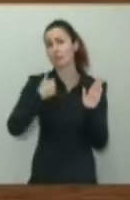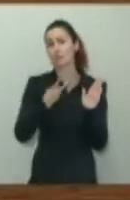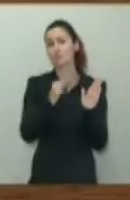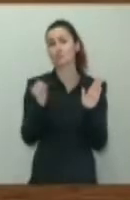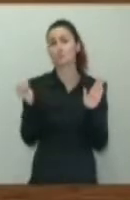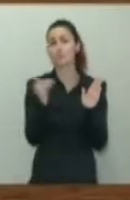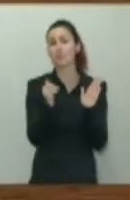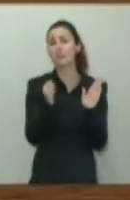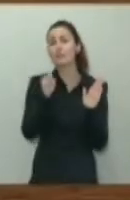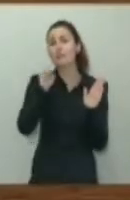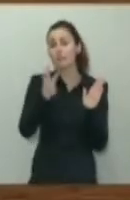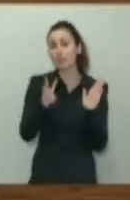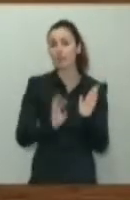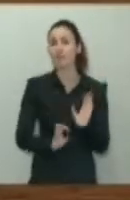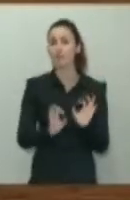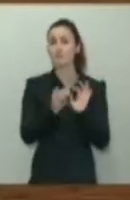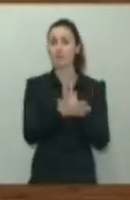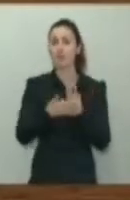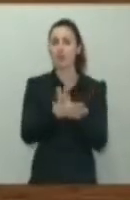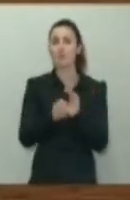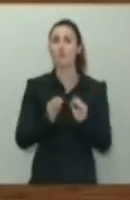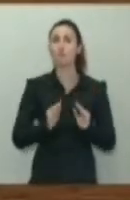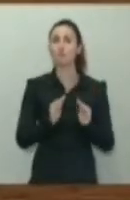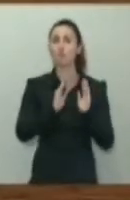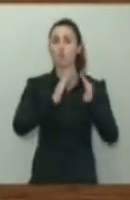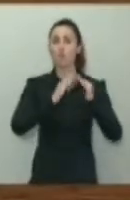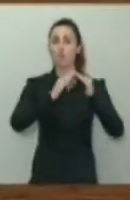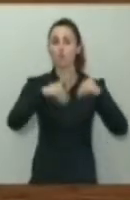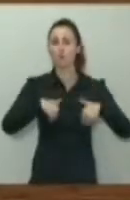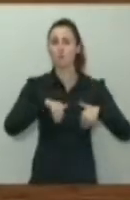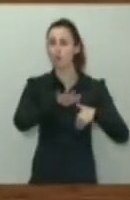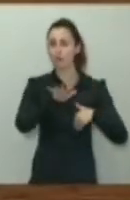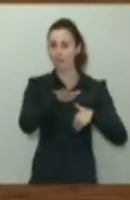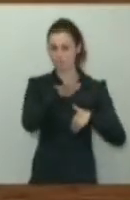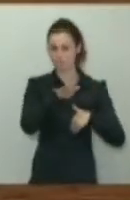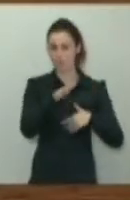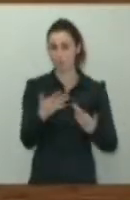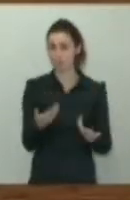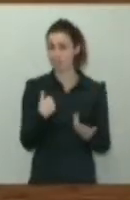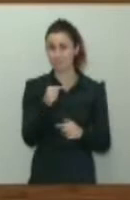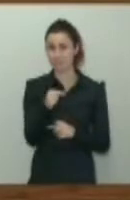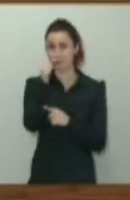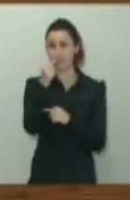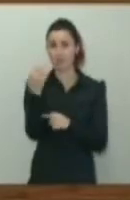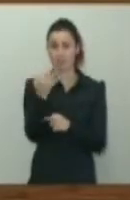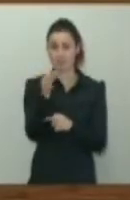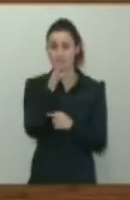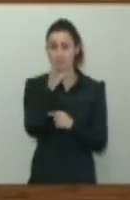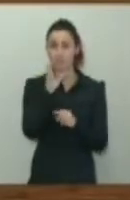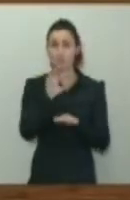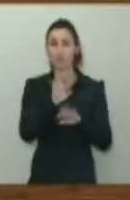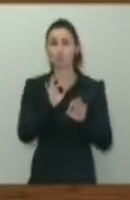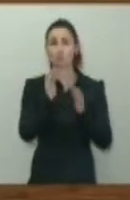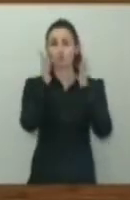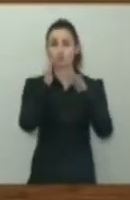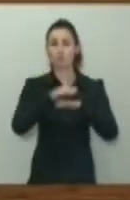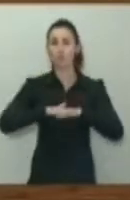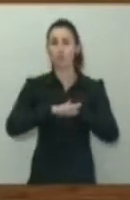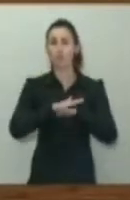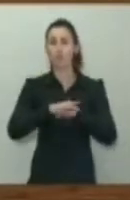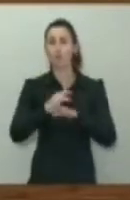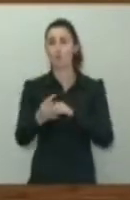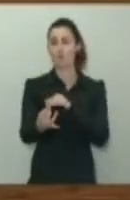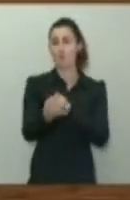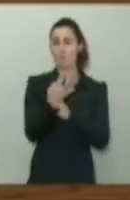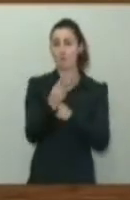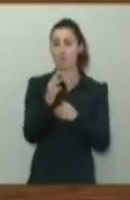2013, en concreto su disposición final quinta, en la que se establecía que el Consejo de Gobierno remitirá a la Junta General del